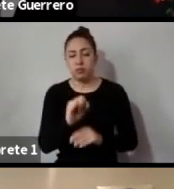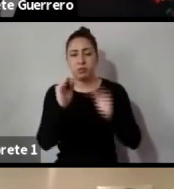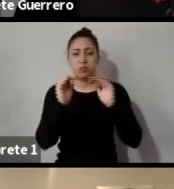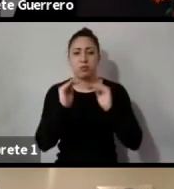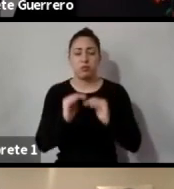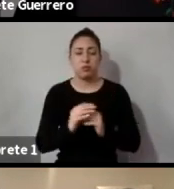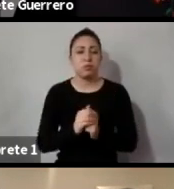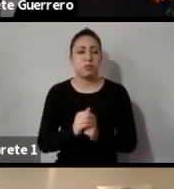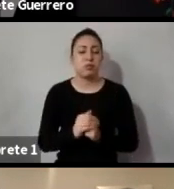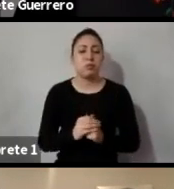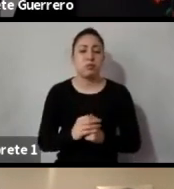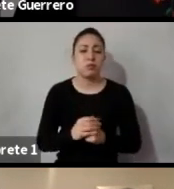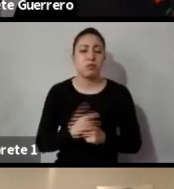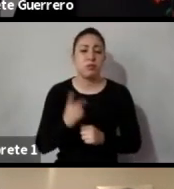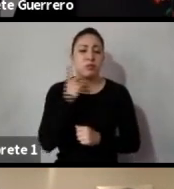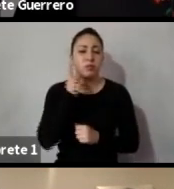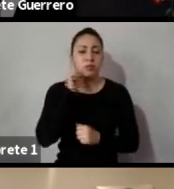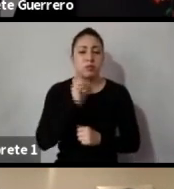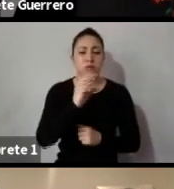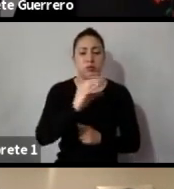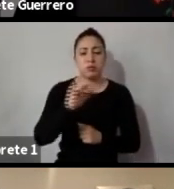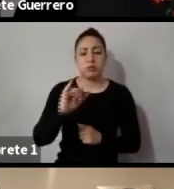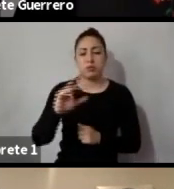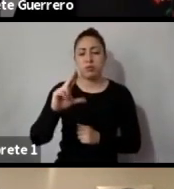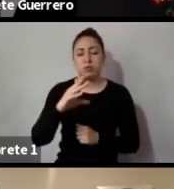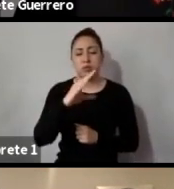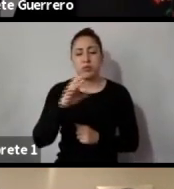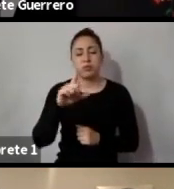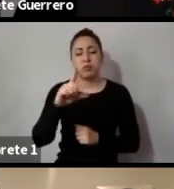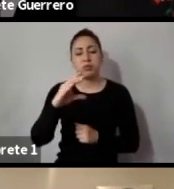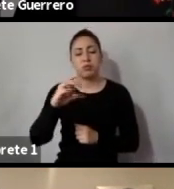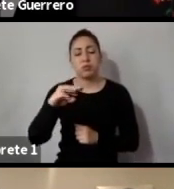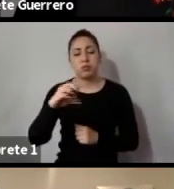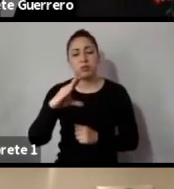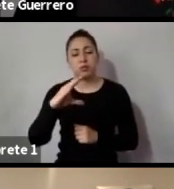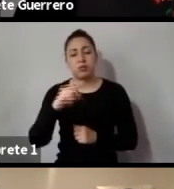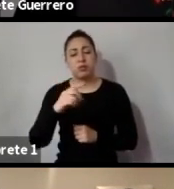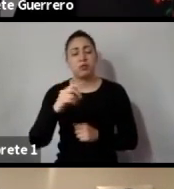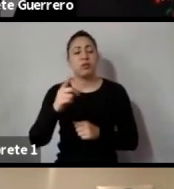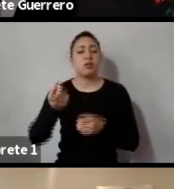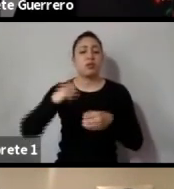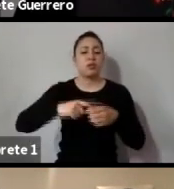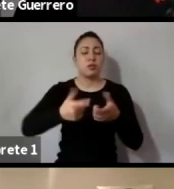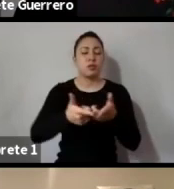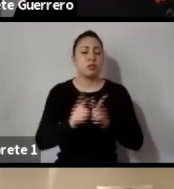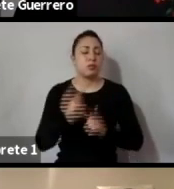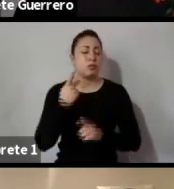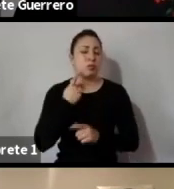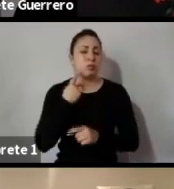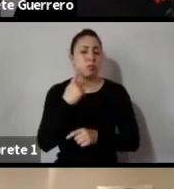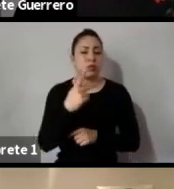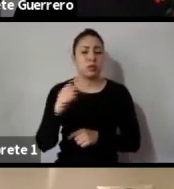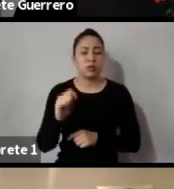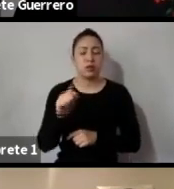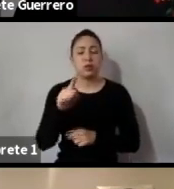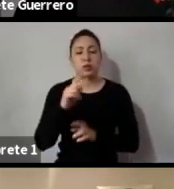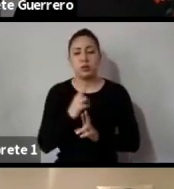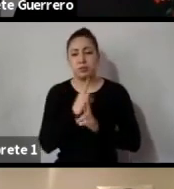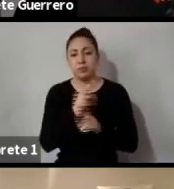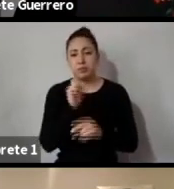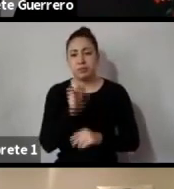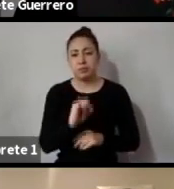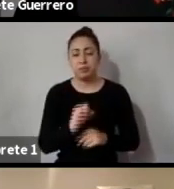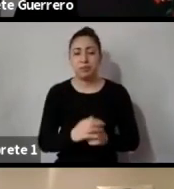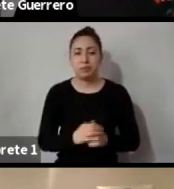Gentil diputado. Diputada Circe Camacho Bastida, coordinadora del Grupo Parlamentario del PT. Circe Camacho, a favor.